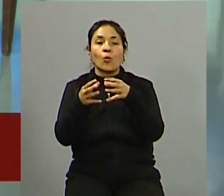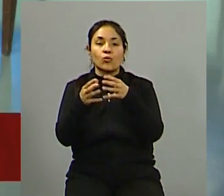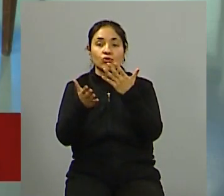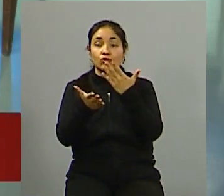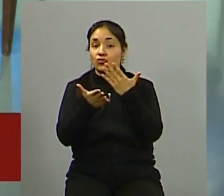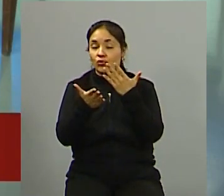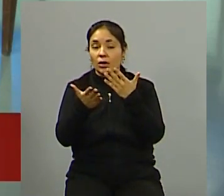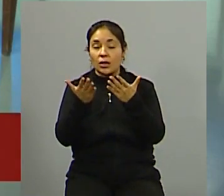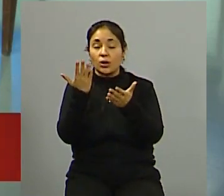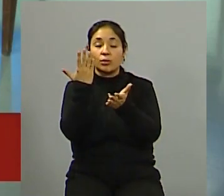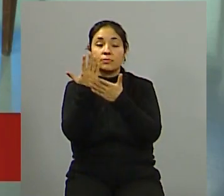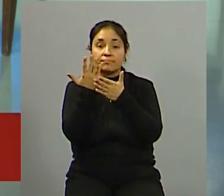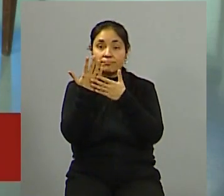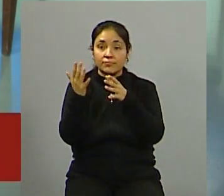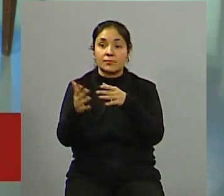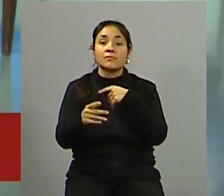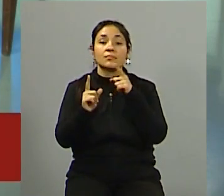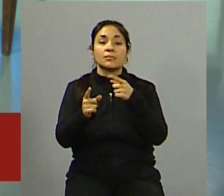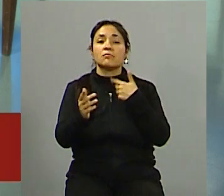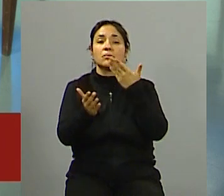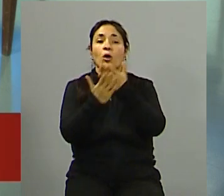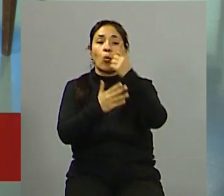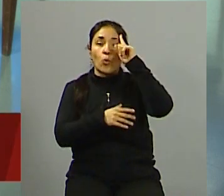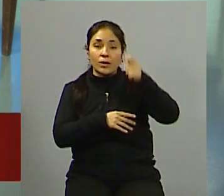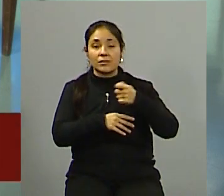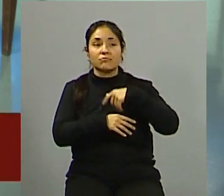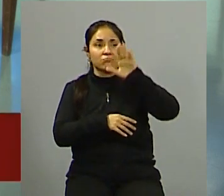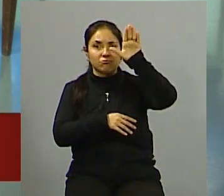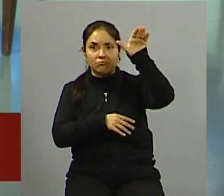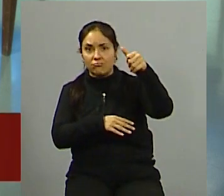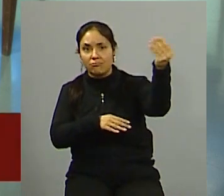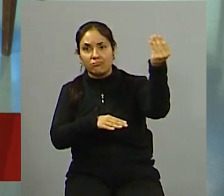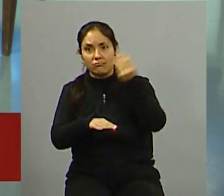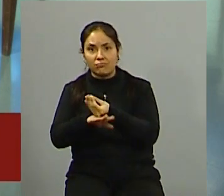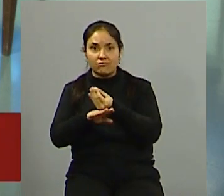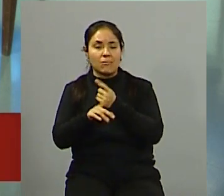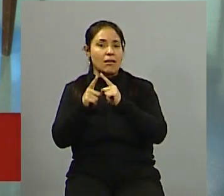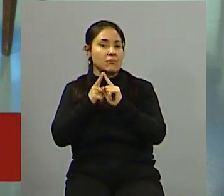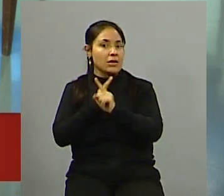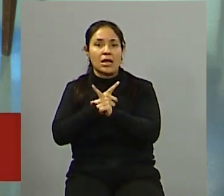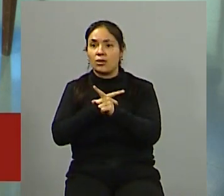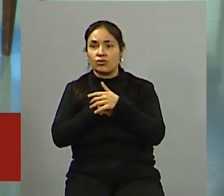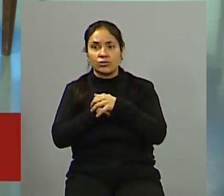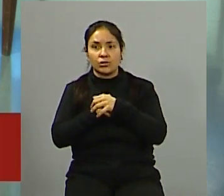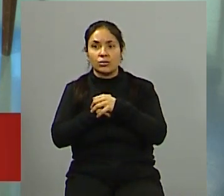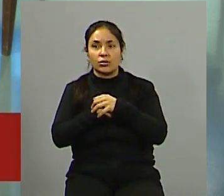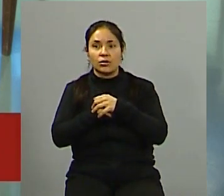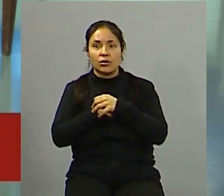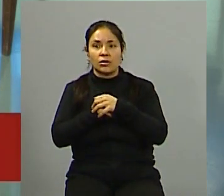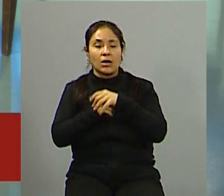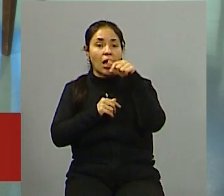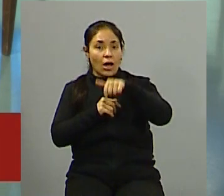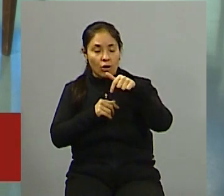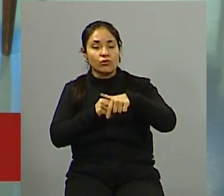a través de una solicitud judicial que se lo extraditara Sí. definitivamente a Puigdemont, como diciendo, nosotros esto no vamos a